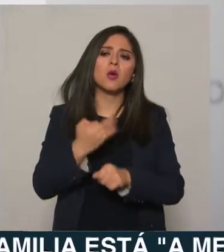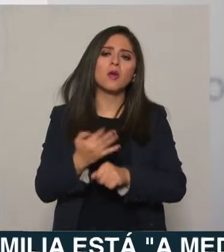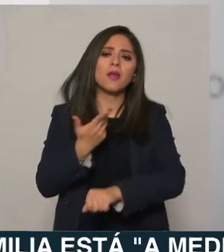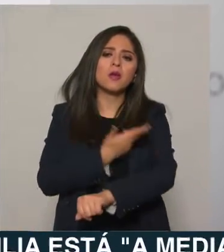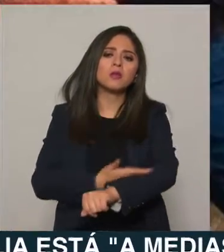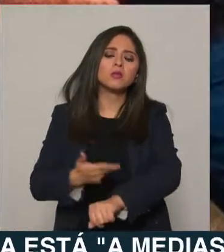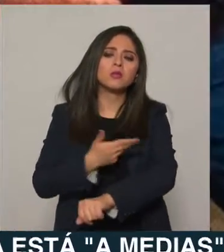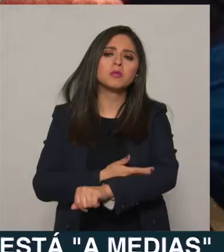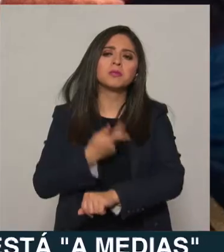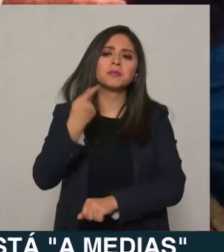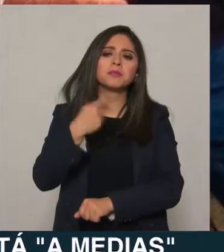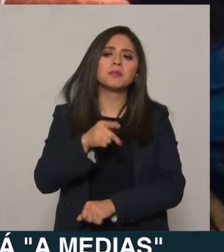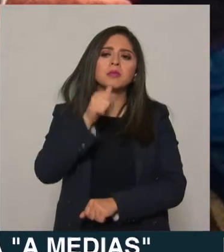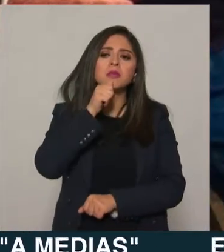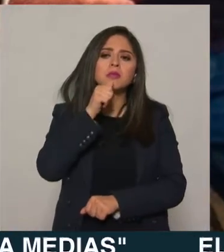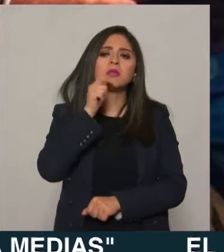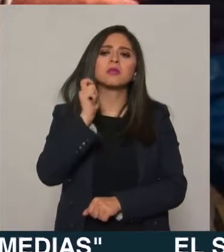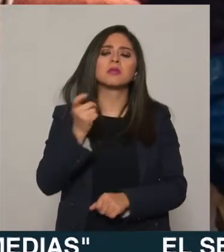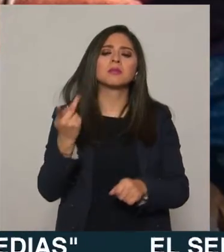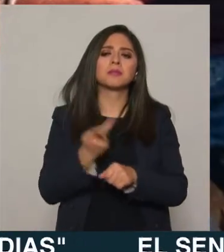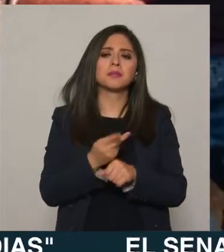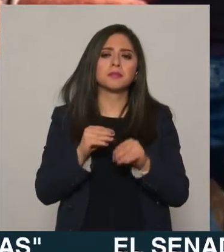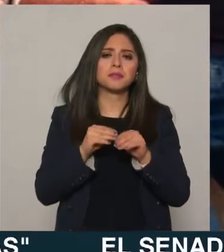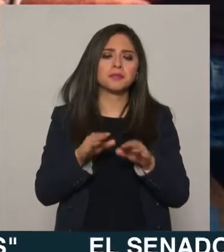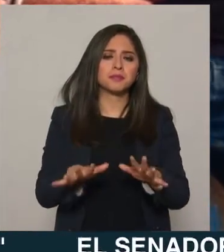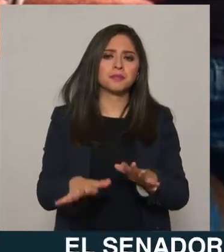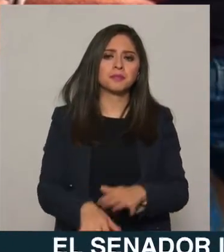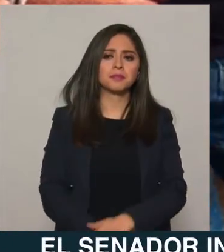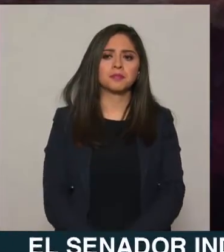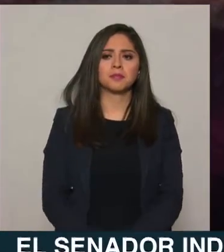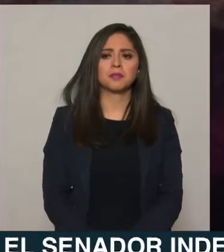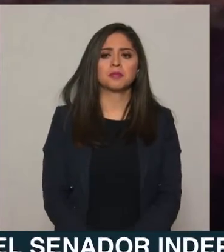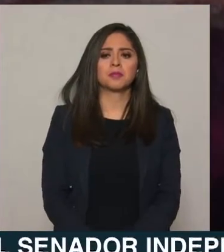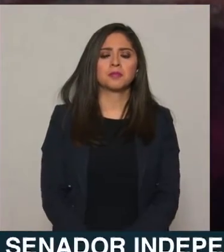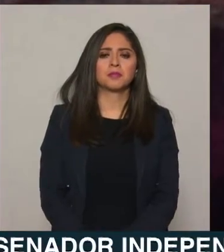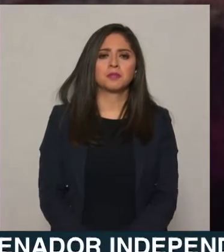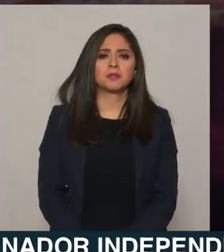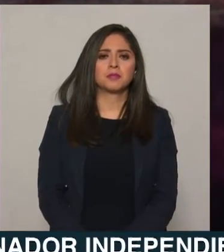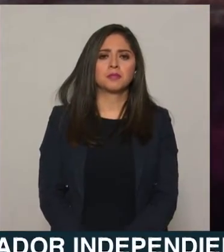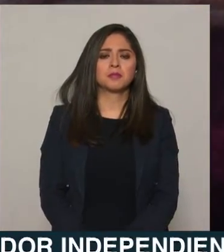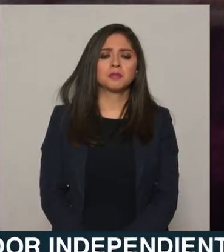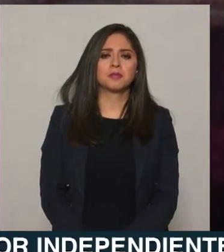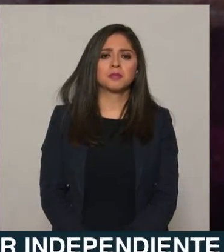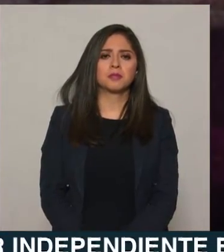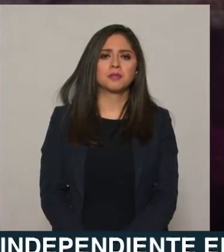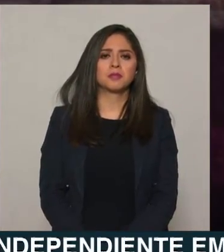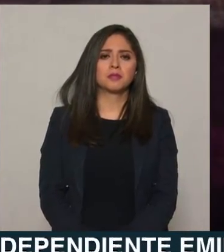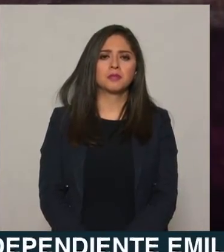pero que no tiene ningún impacto en el proceso. Iraíz Morquecho, 21 Noticias.